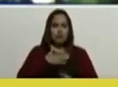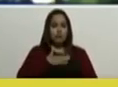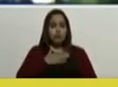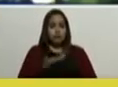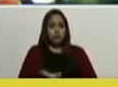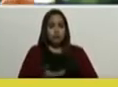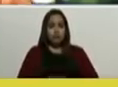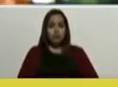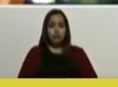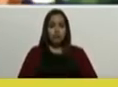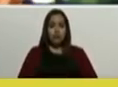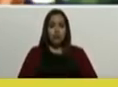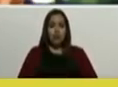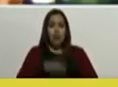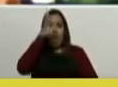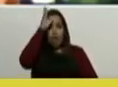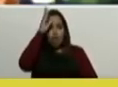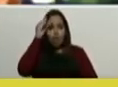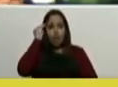Trump